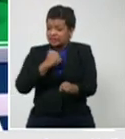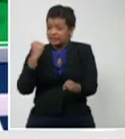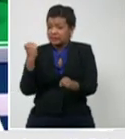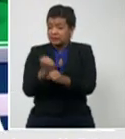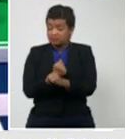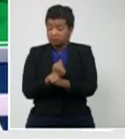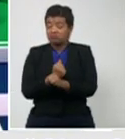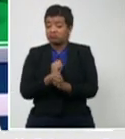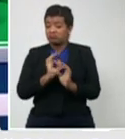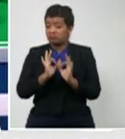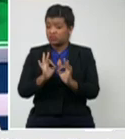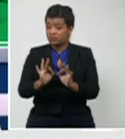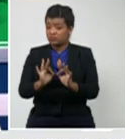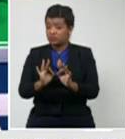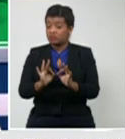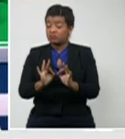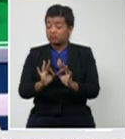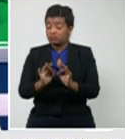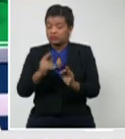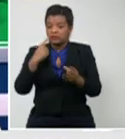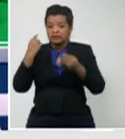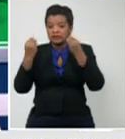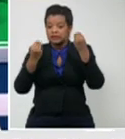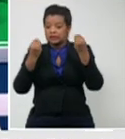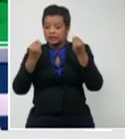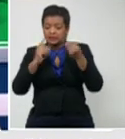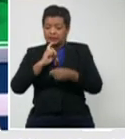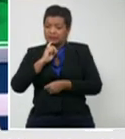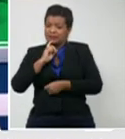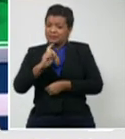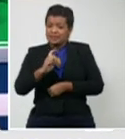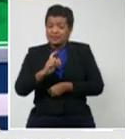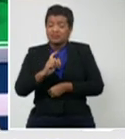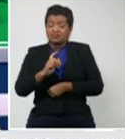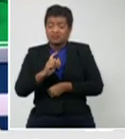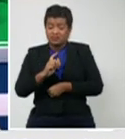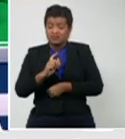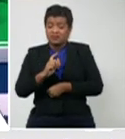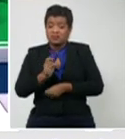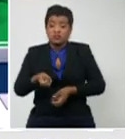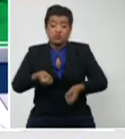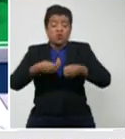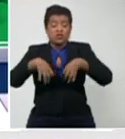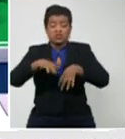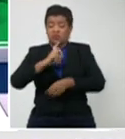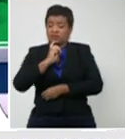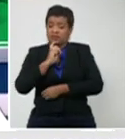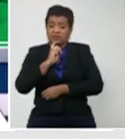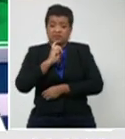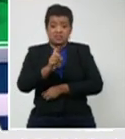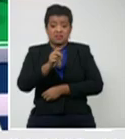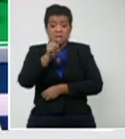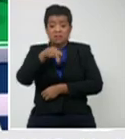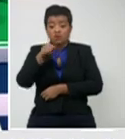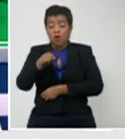mucha atención. Hay que tener claro que permanecen 14 días